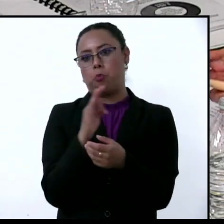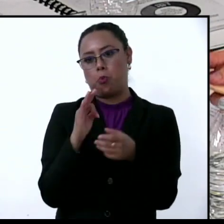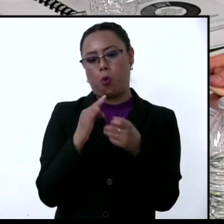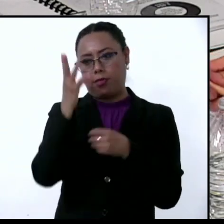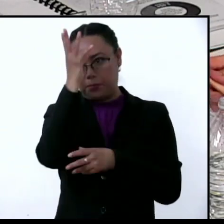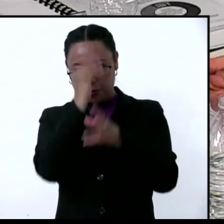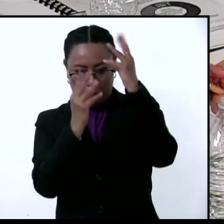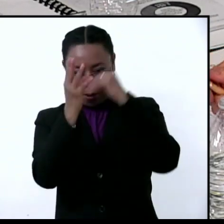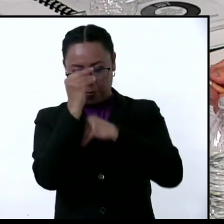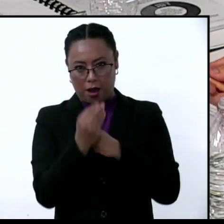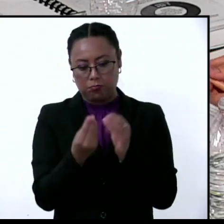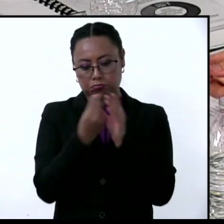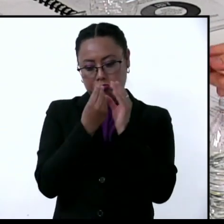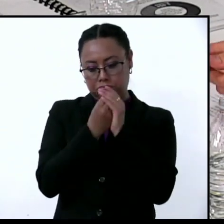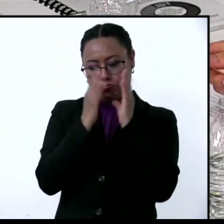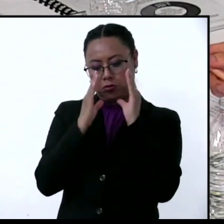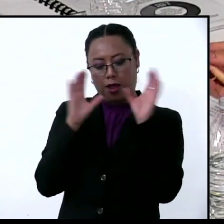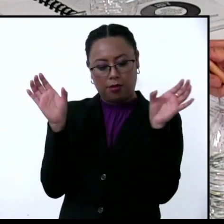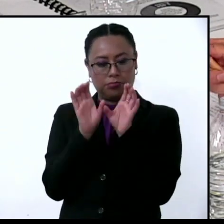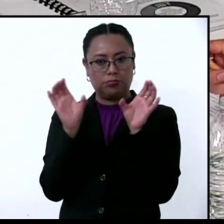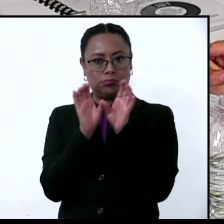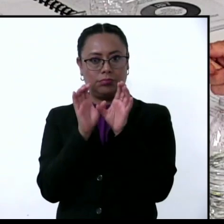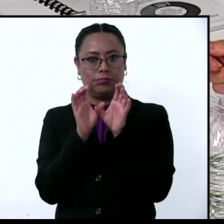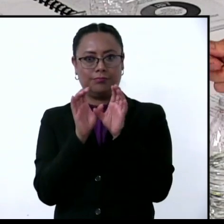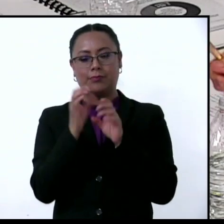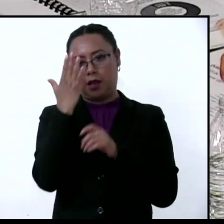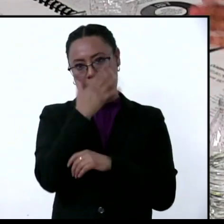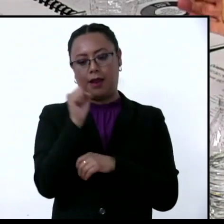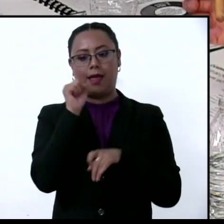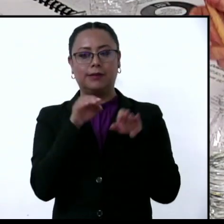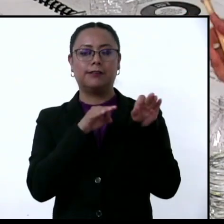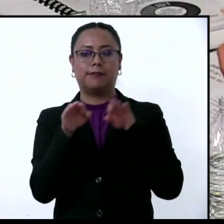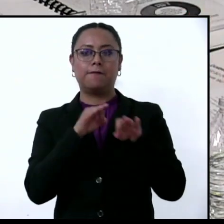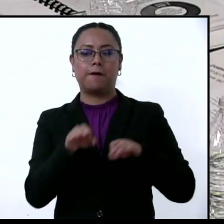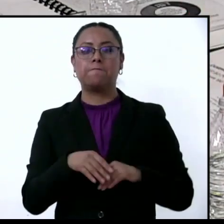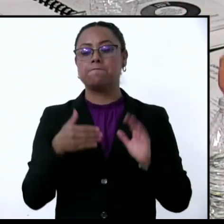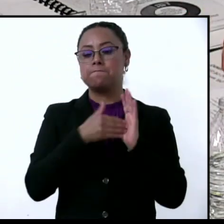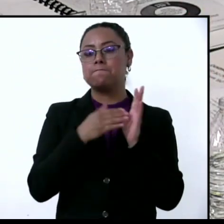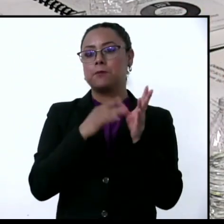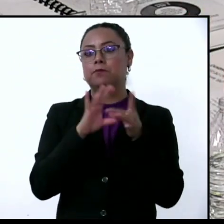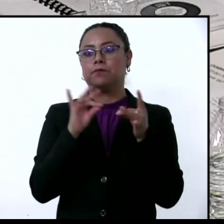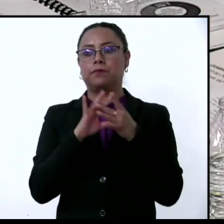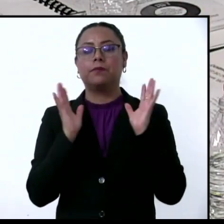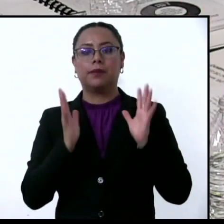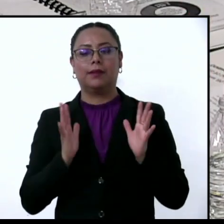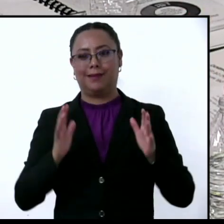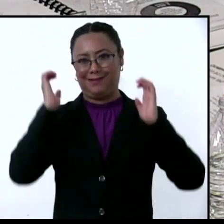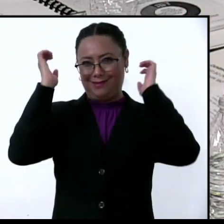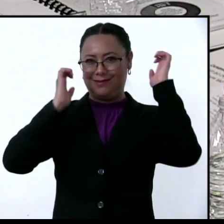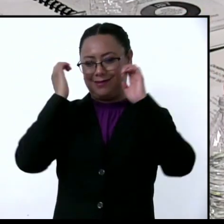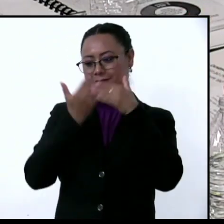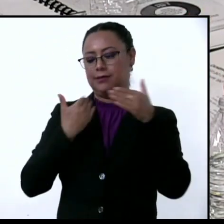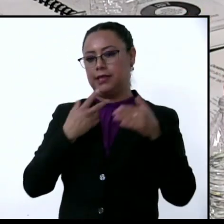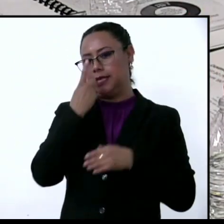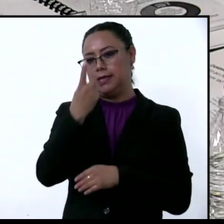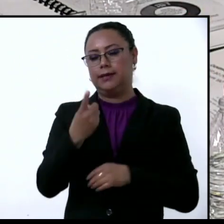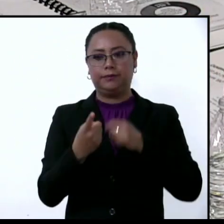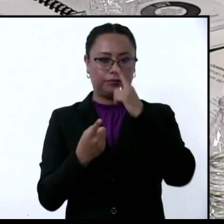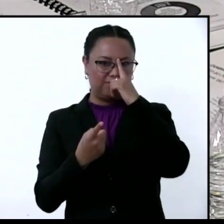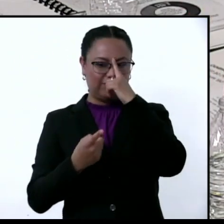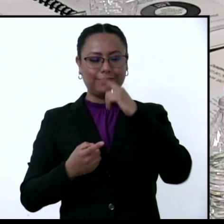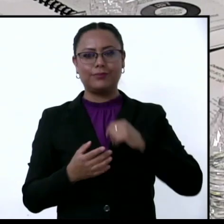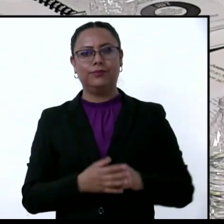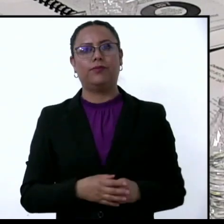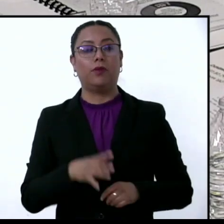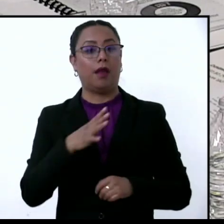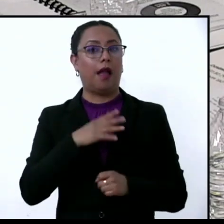de competencias laborales. Aquí mismo ya lo ha descrito en su exposición, pero ha